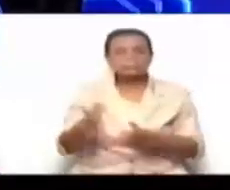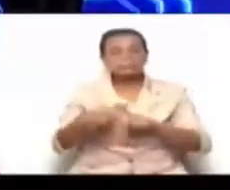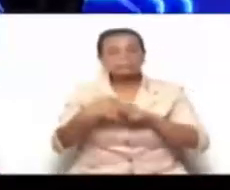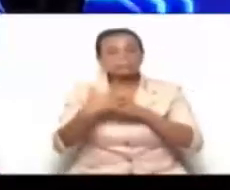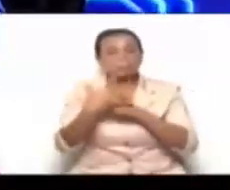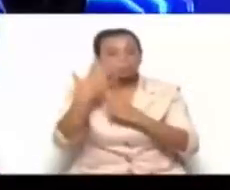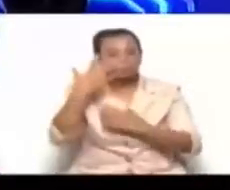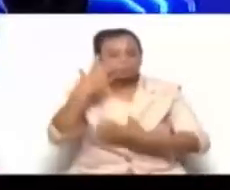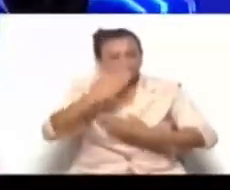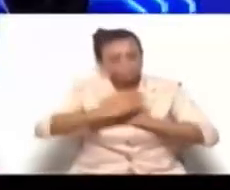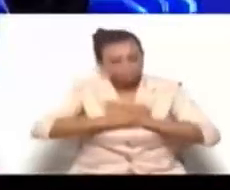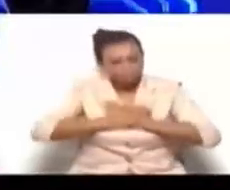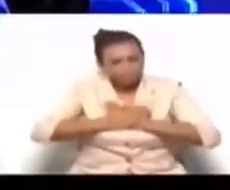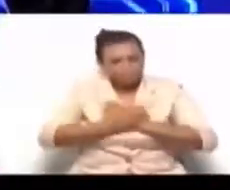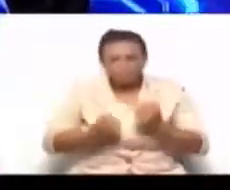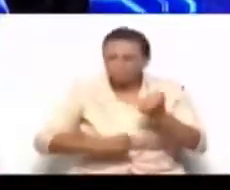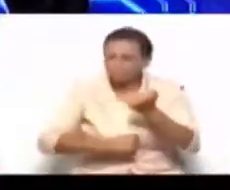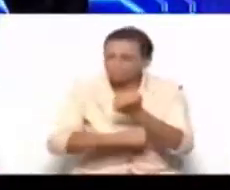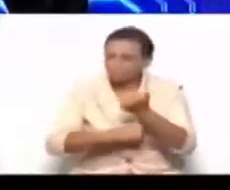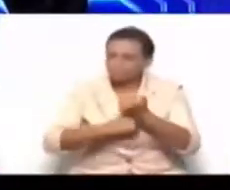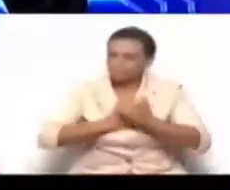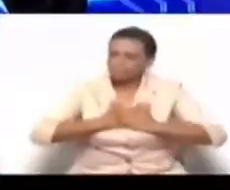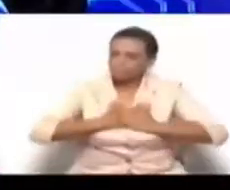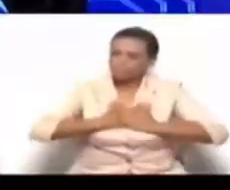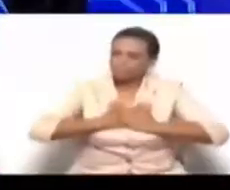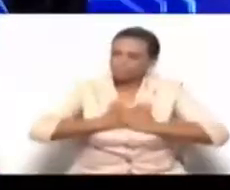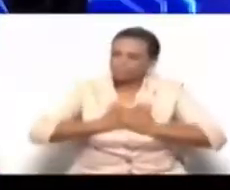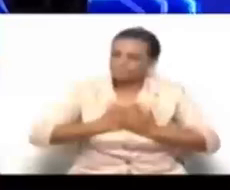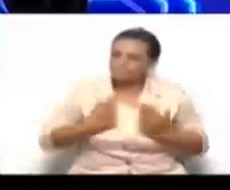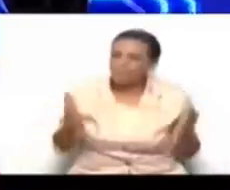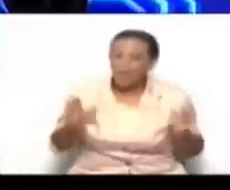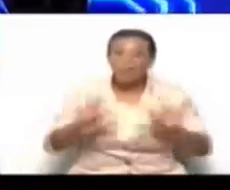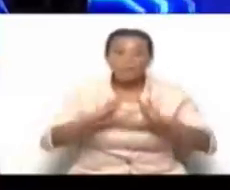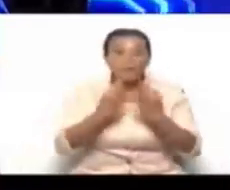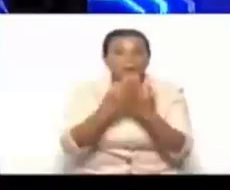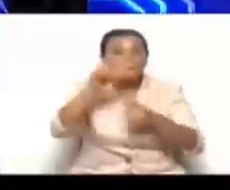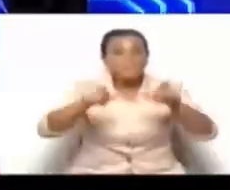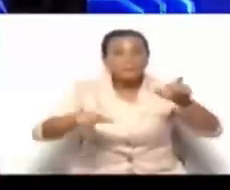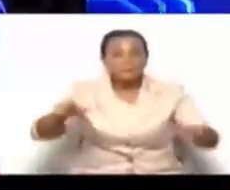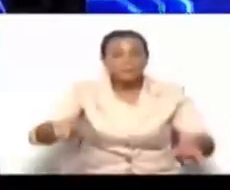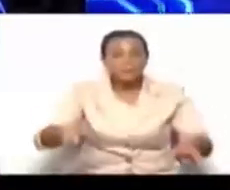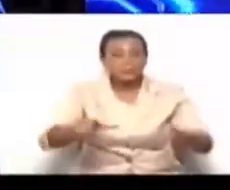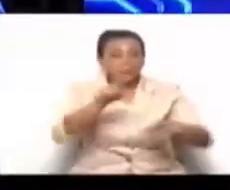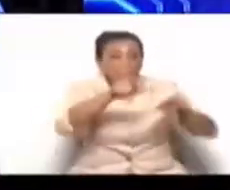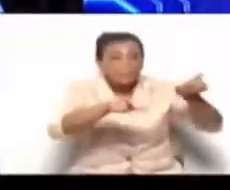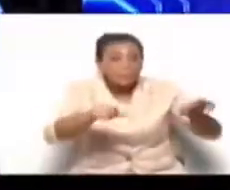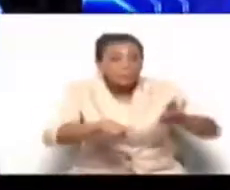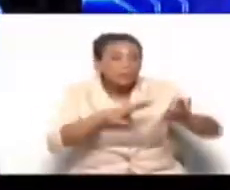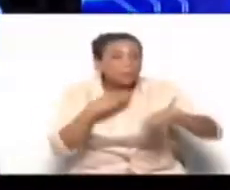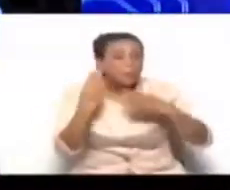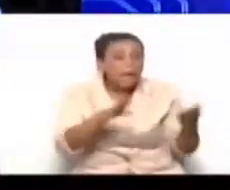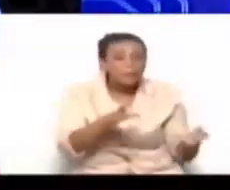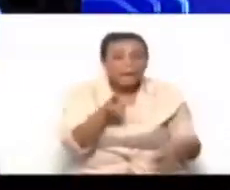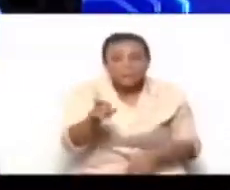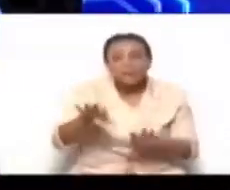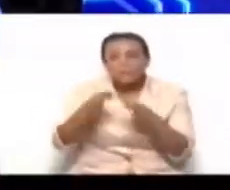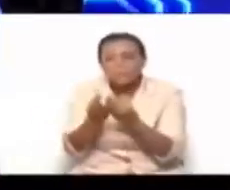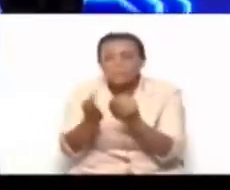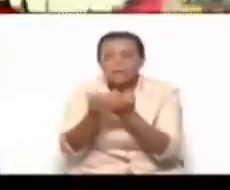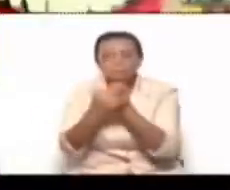toda nuestra comprensión, solidaridad a los familiares, a las